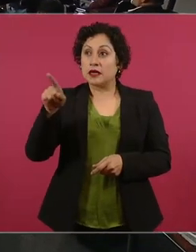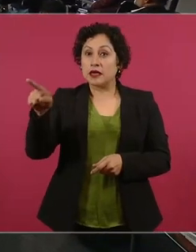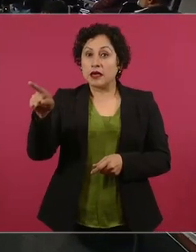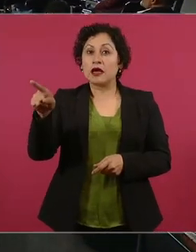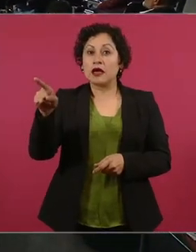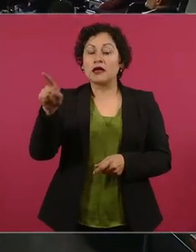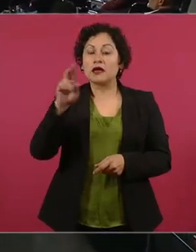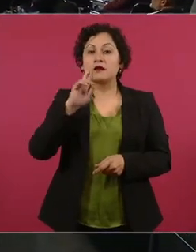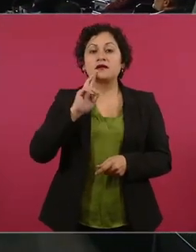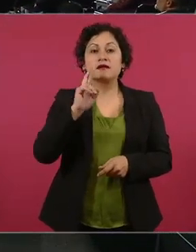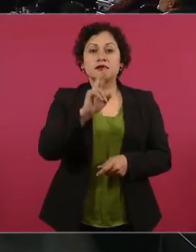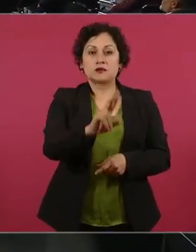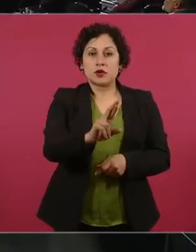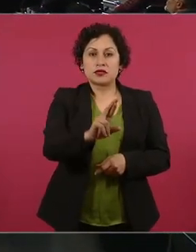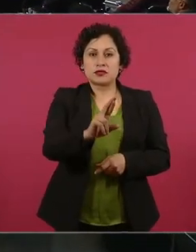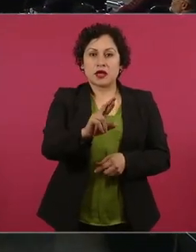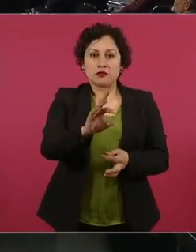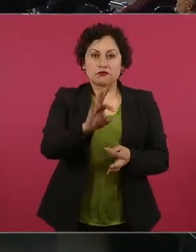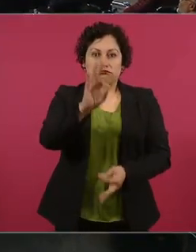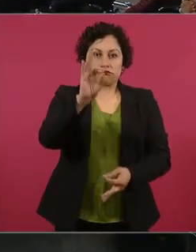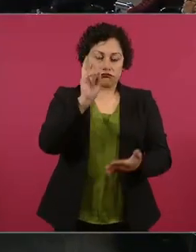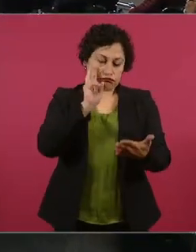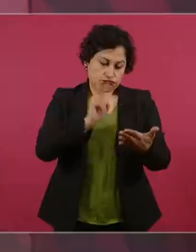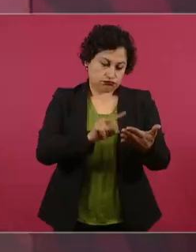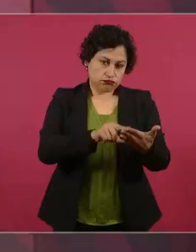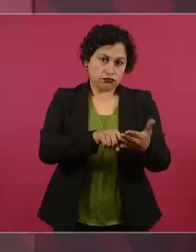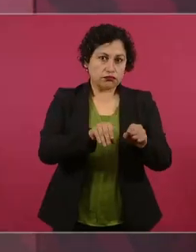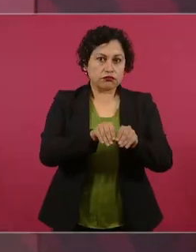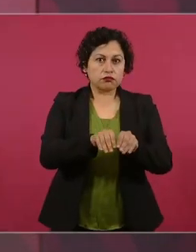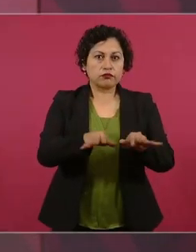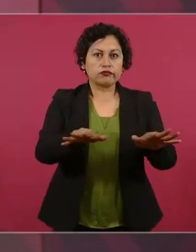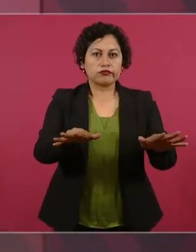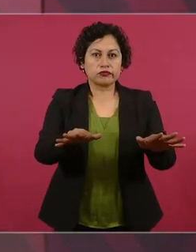Aquí se da a conocer,